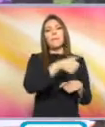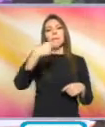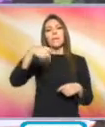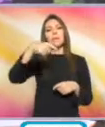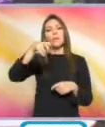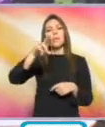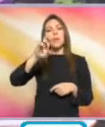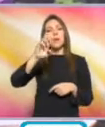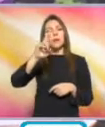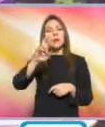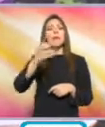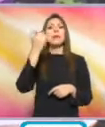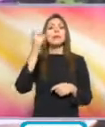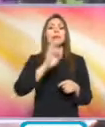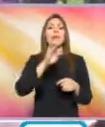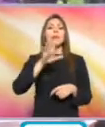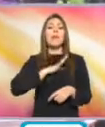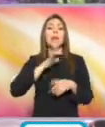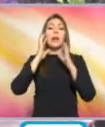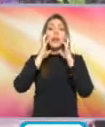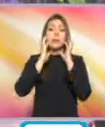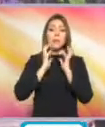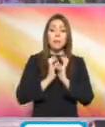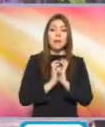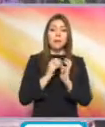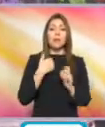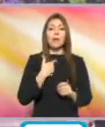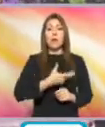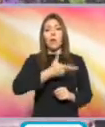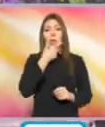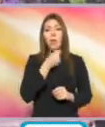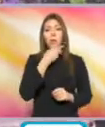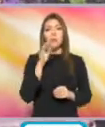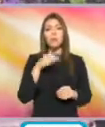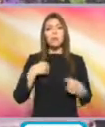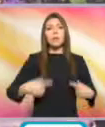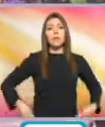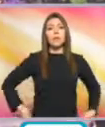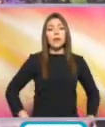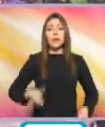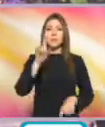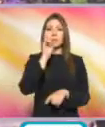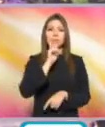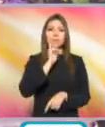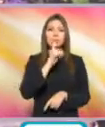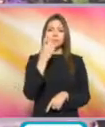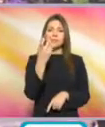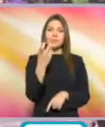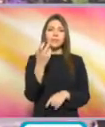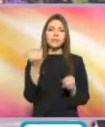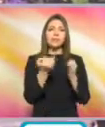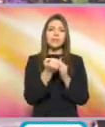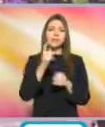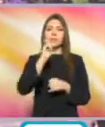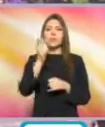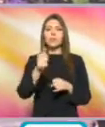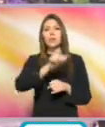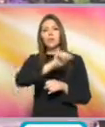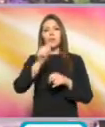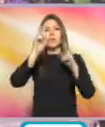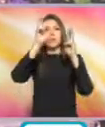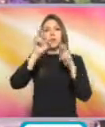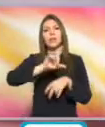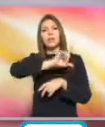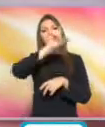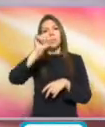si traigo barba soy hombre o si uso falda soy mujer. Esto me parece que también viene muy de la mano y que podría ser otro tema que podríamos